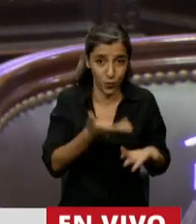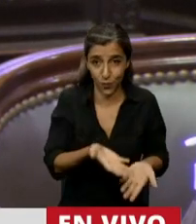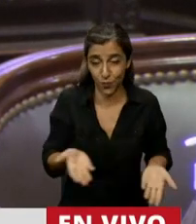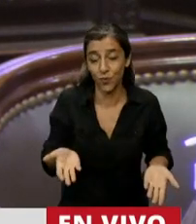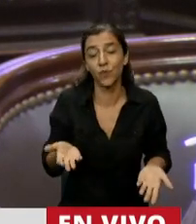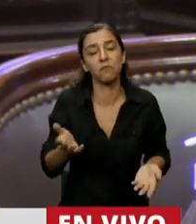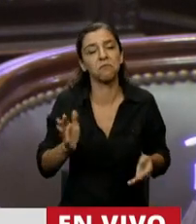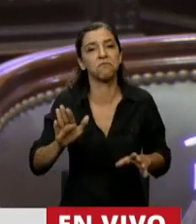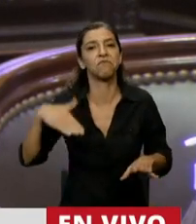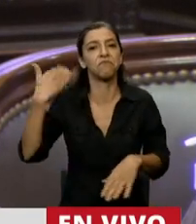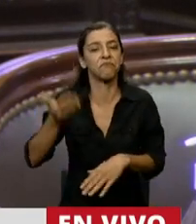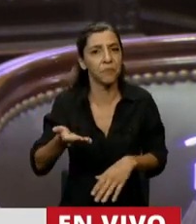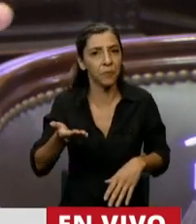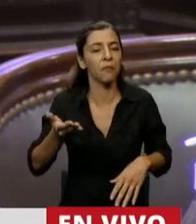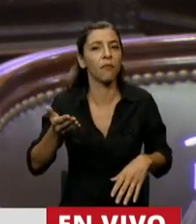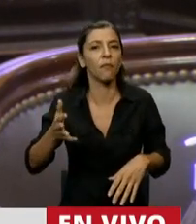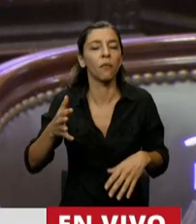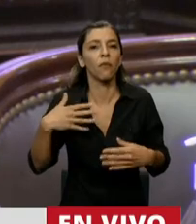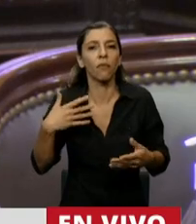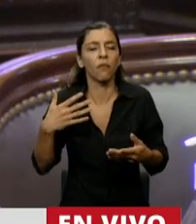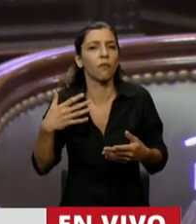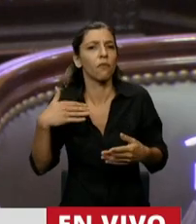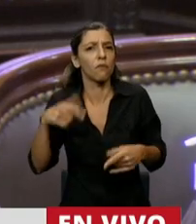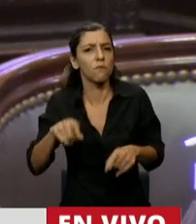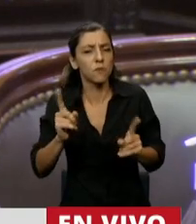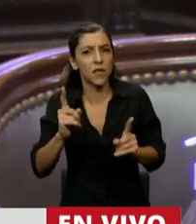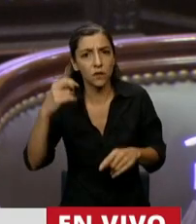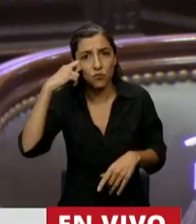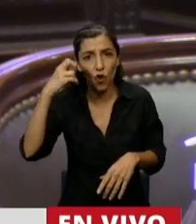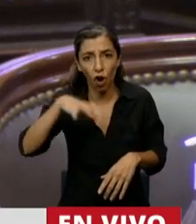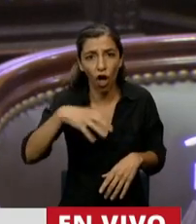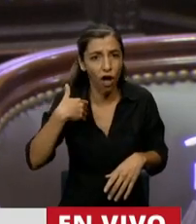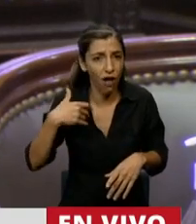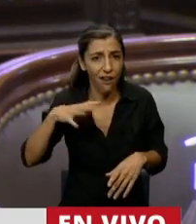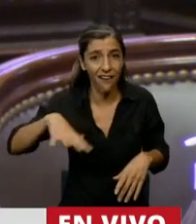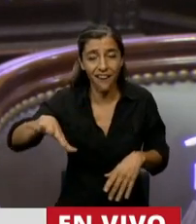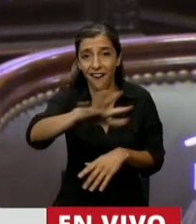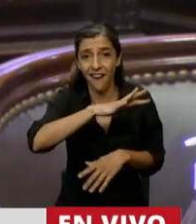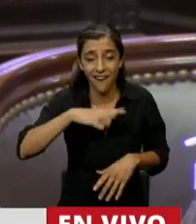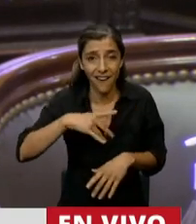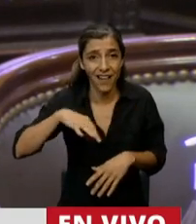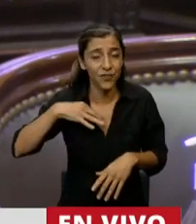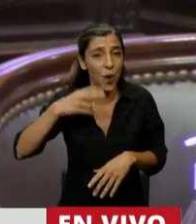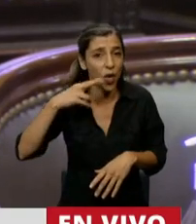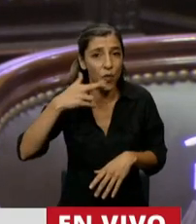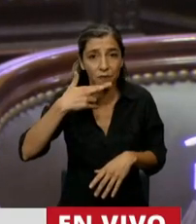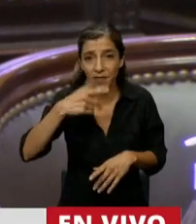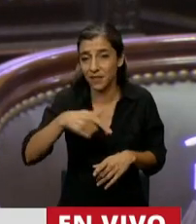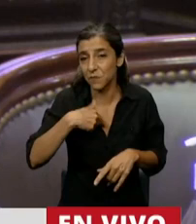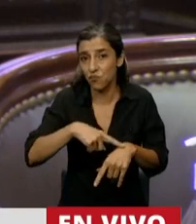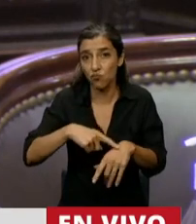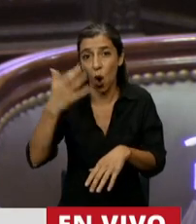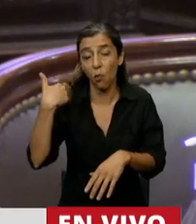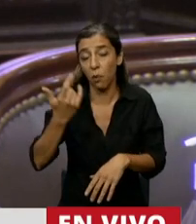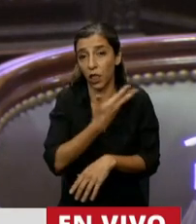violencia, estaba este Congreso en las puertas y lleno de una autoridad que daban los votos,